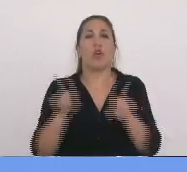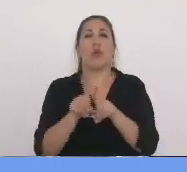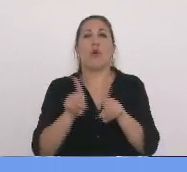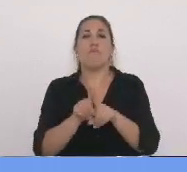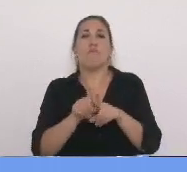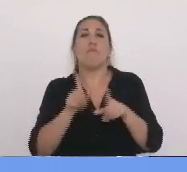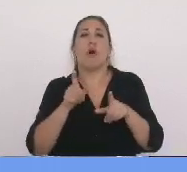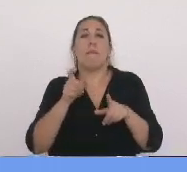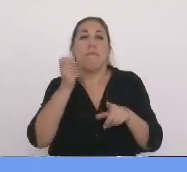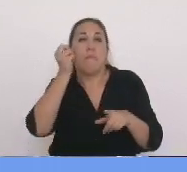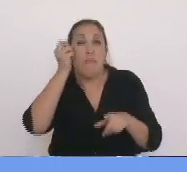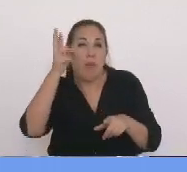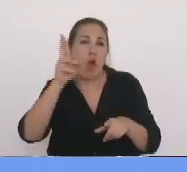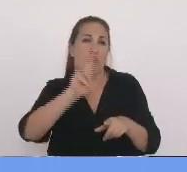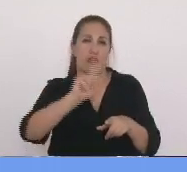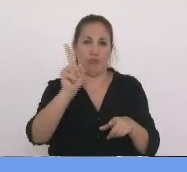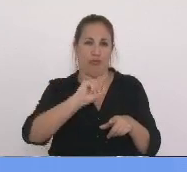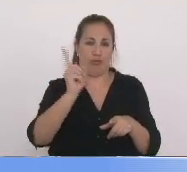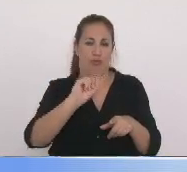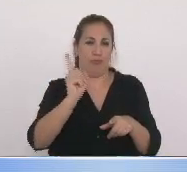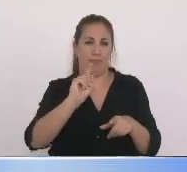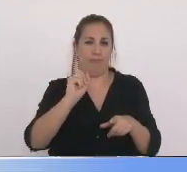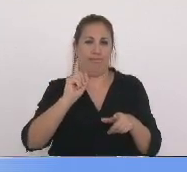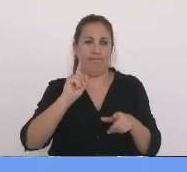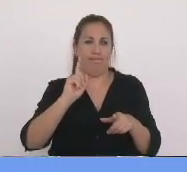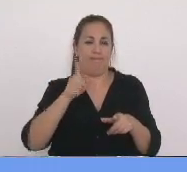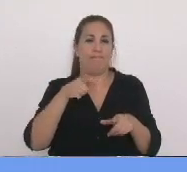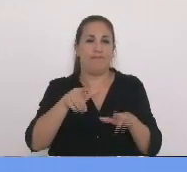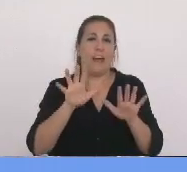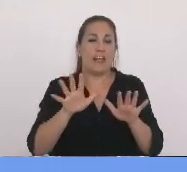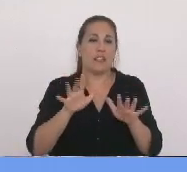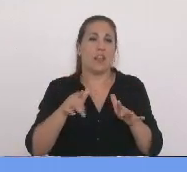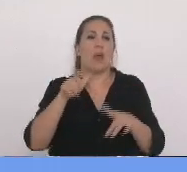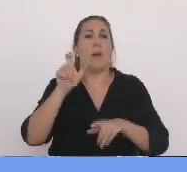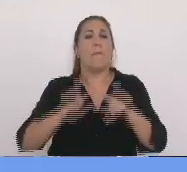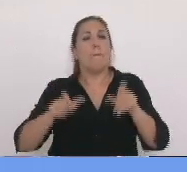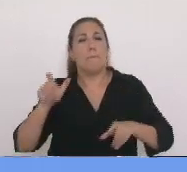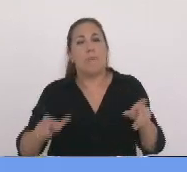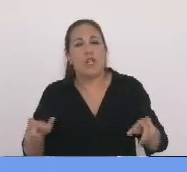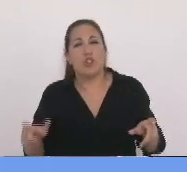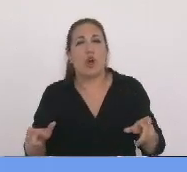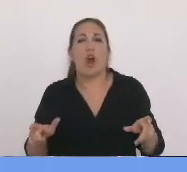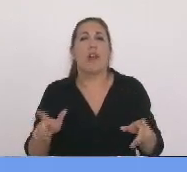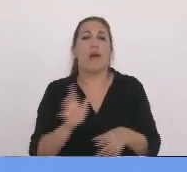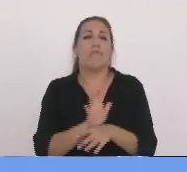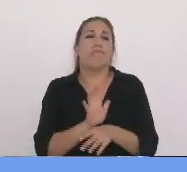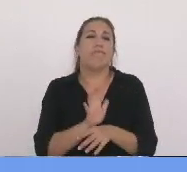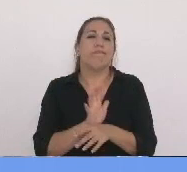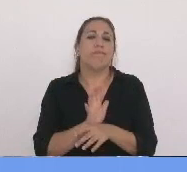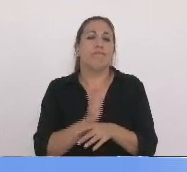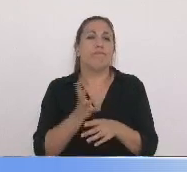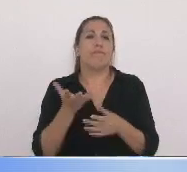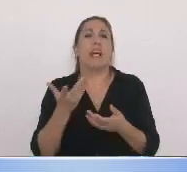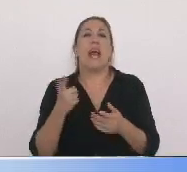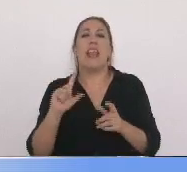no profundicemos las miserias y alejar así cada vez más a la sociedad de las demandas individuales